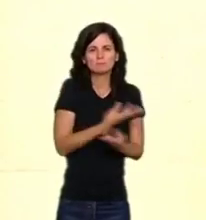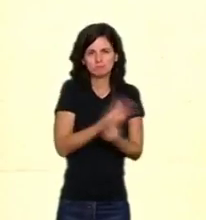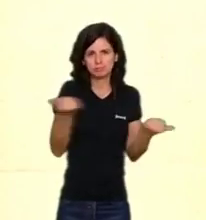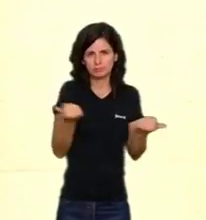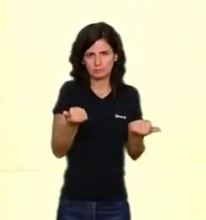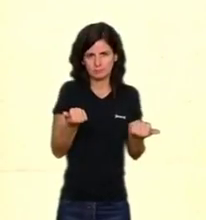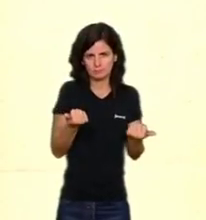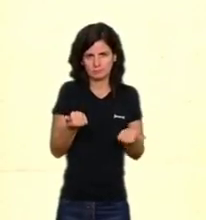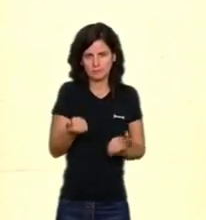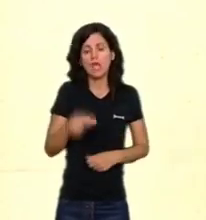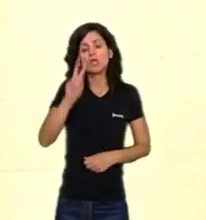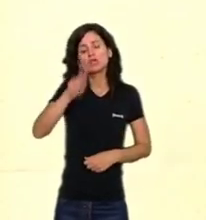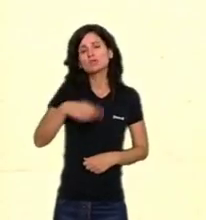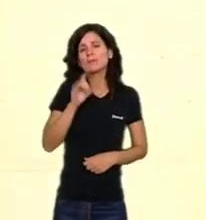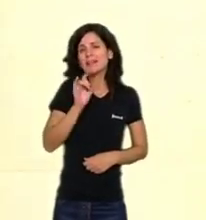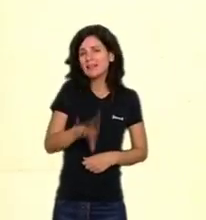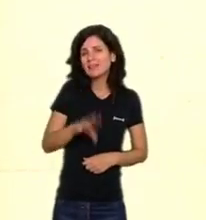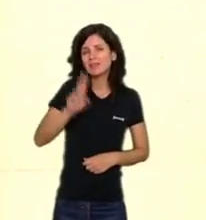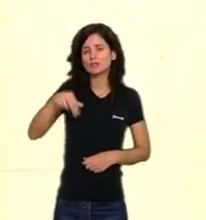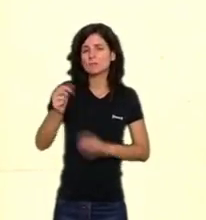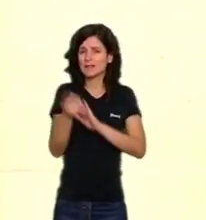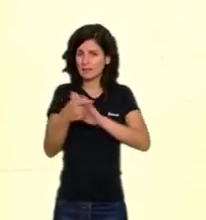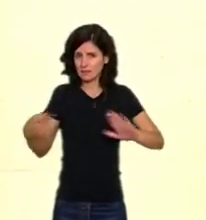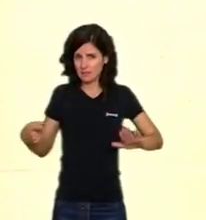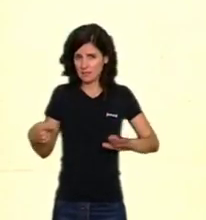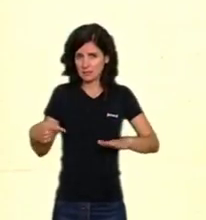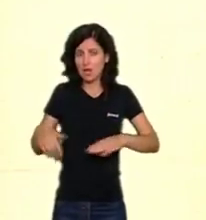Curso 2015-2016, primer año del Botánico.